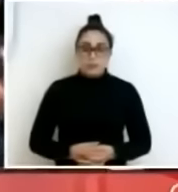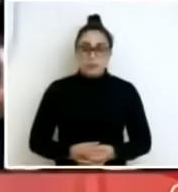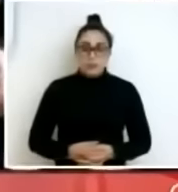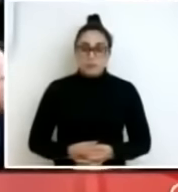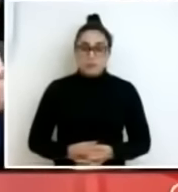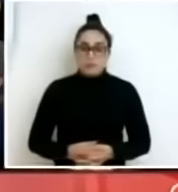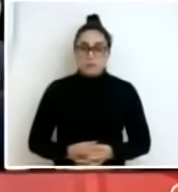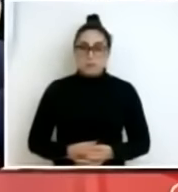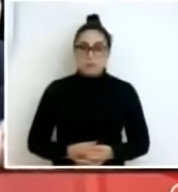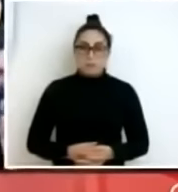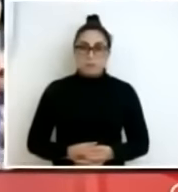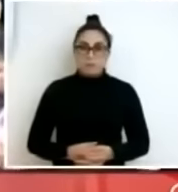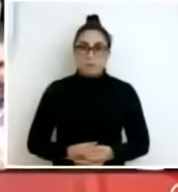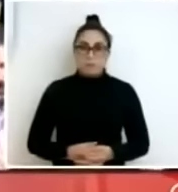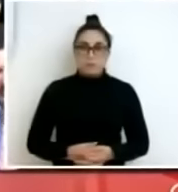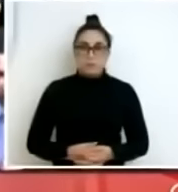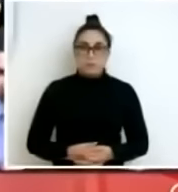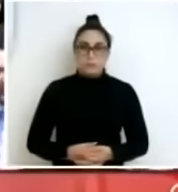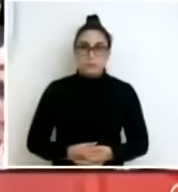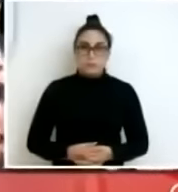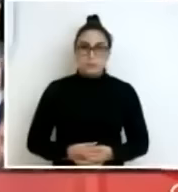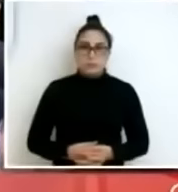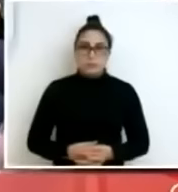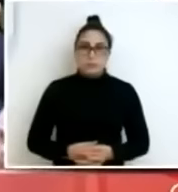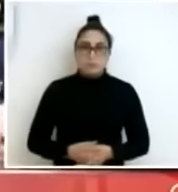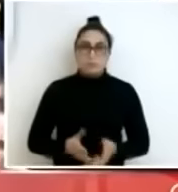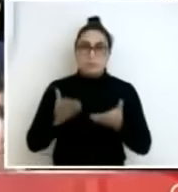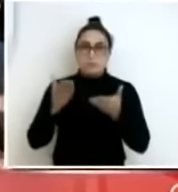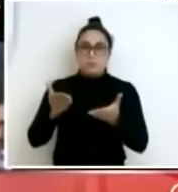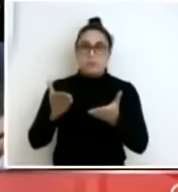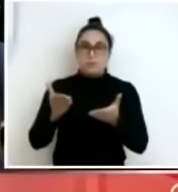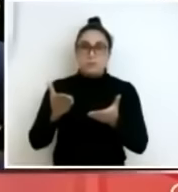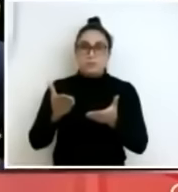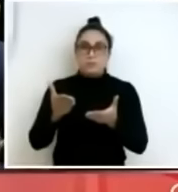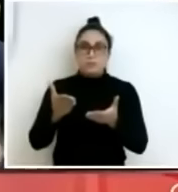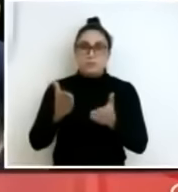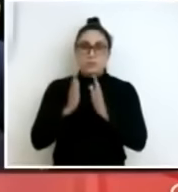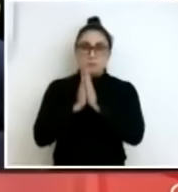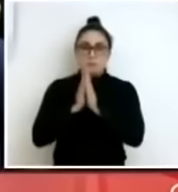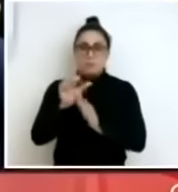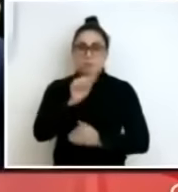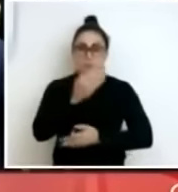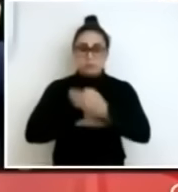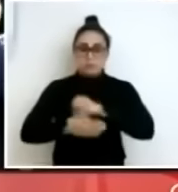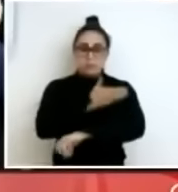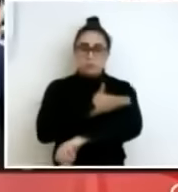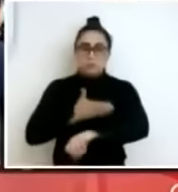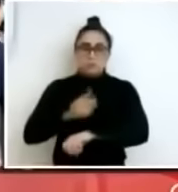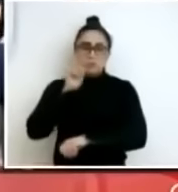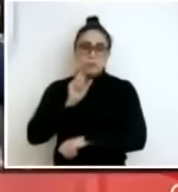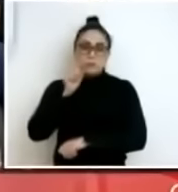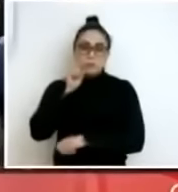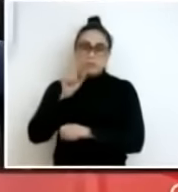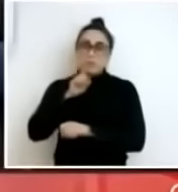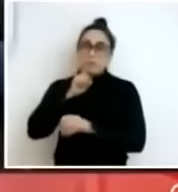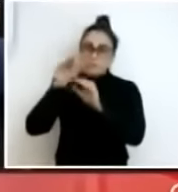mayorías un poco más de tiempo el senador INS porque no lo han dejado voy concluir